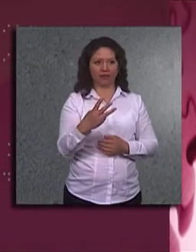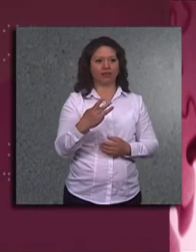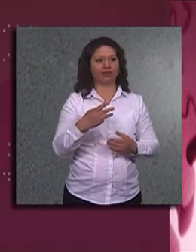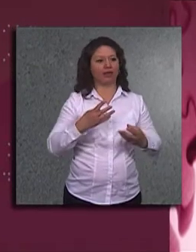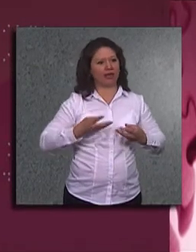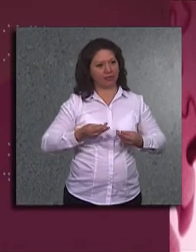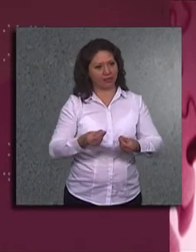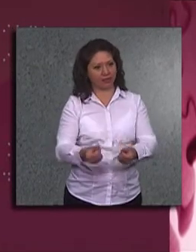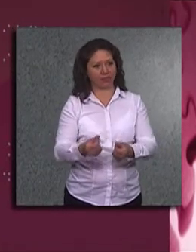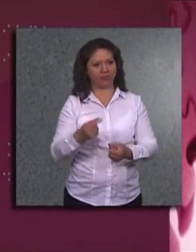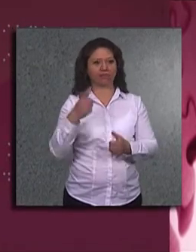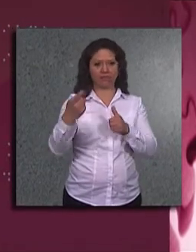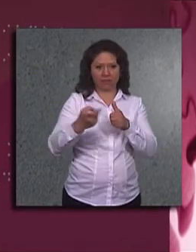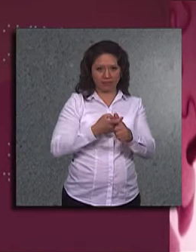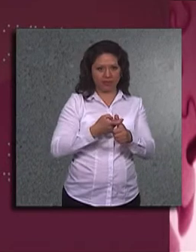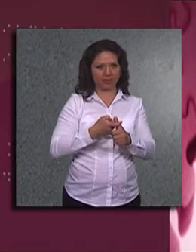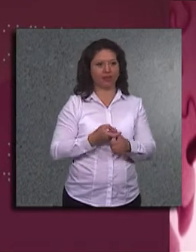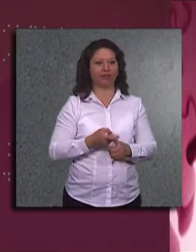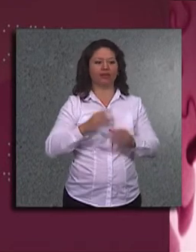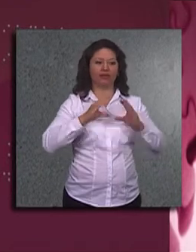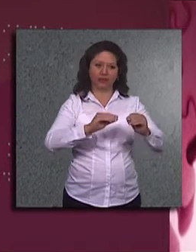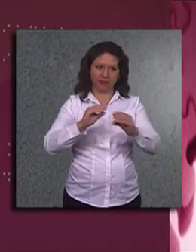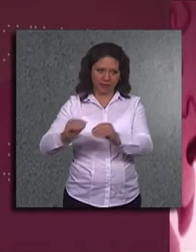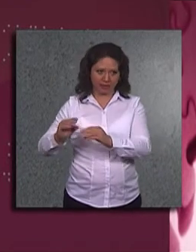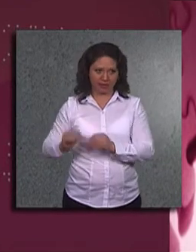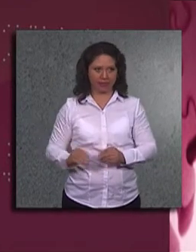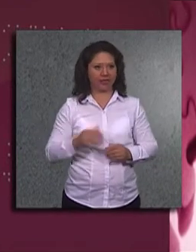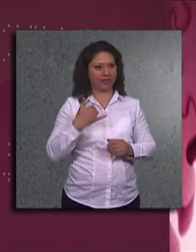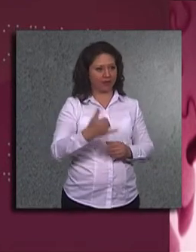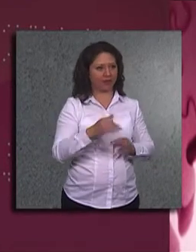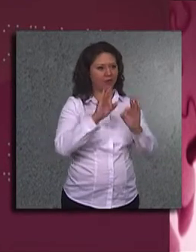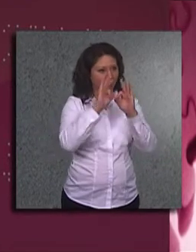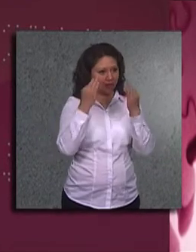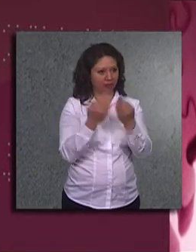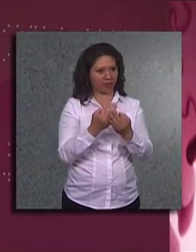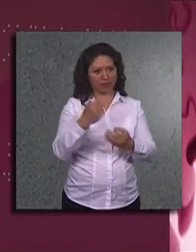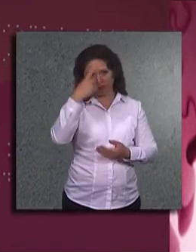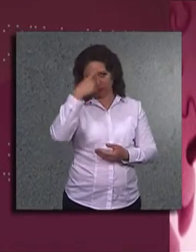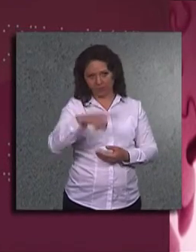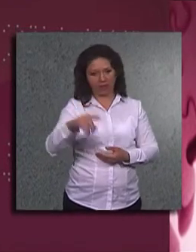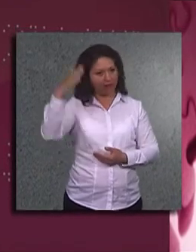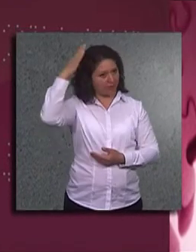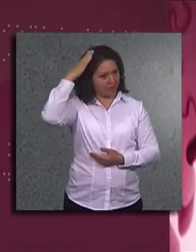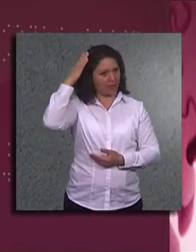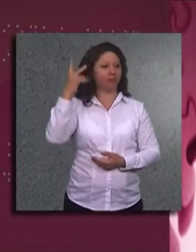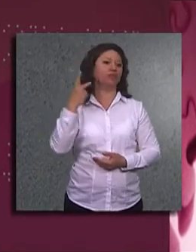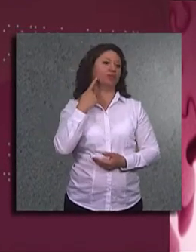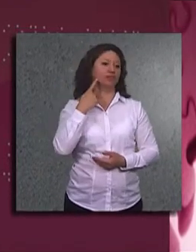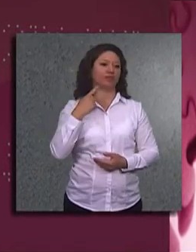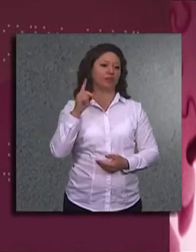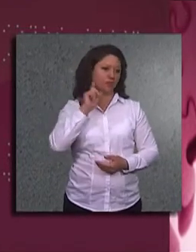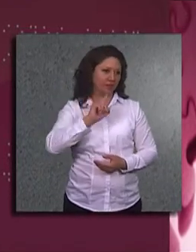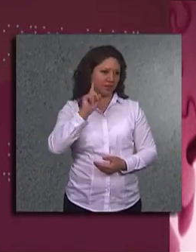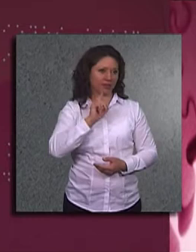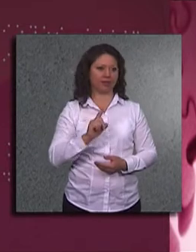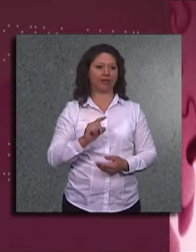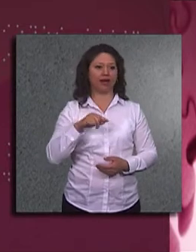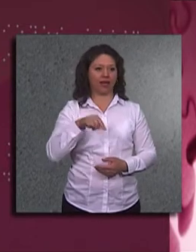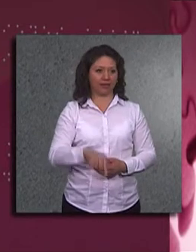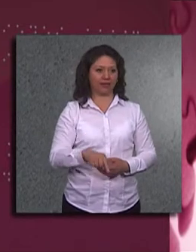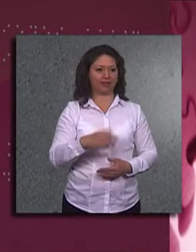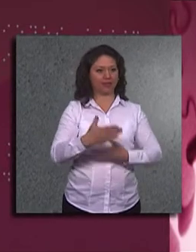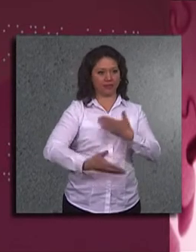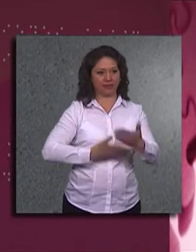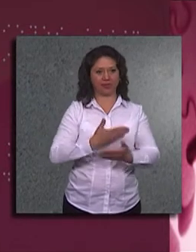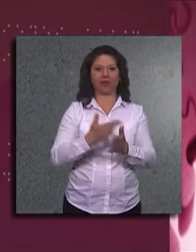el primero es la capacitación y formación para el liderazgo político de la mujer ahí se presentan